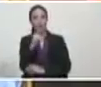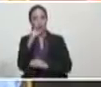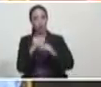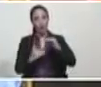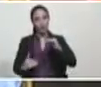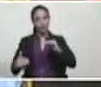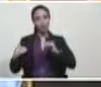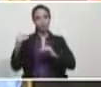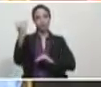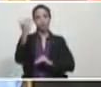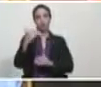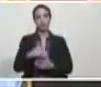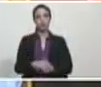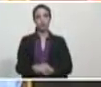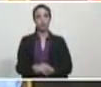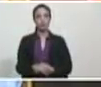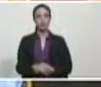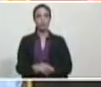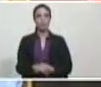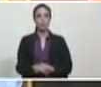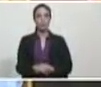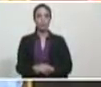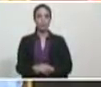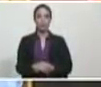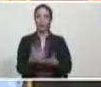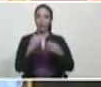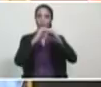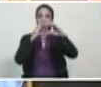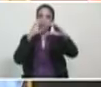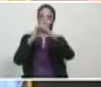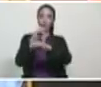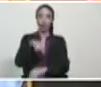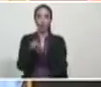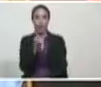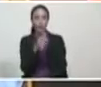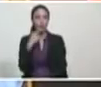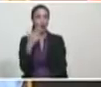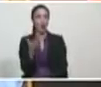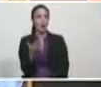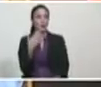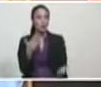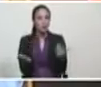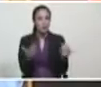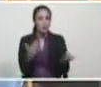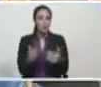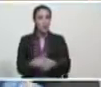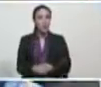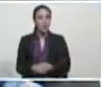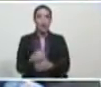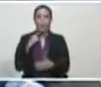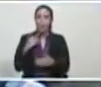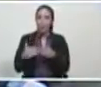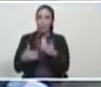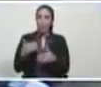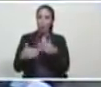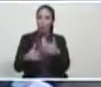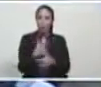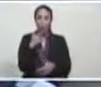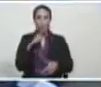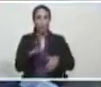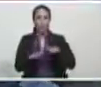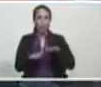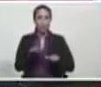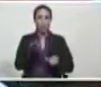más alto que se haya conocido, el transporte público del país, a mejorarlo. Poco a poco, paso a